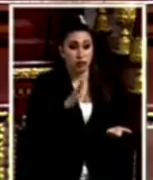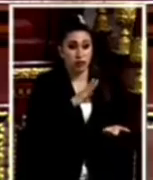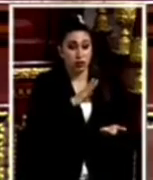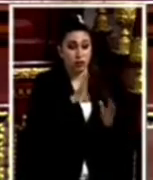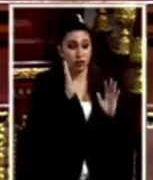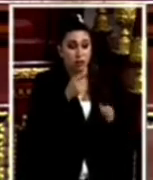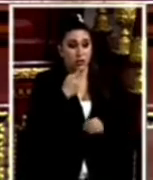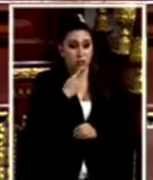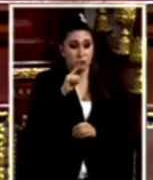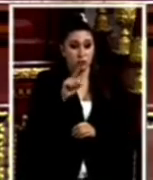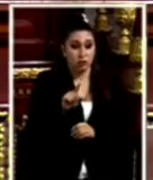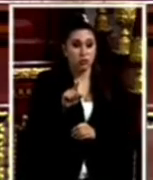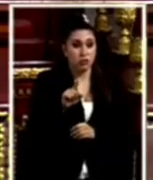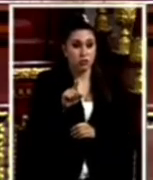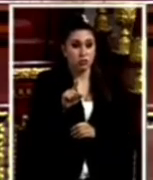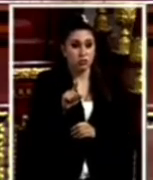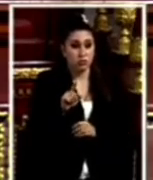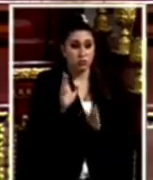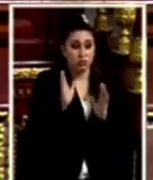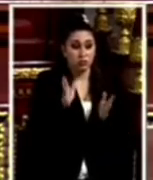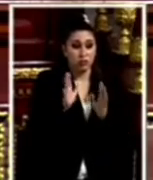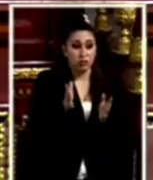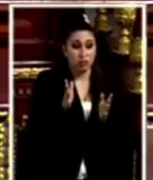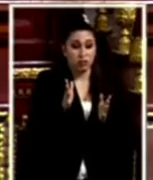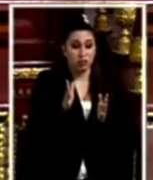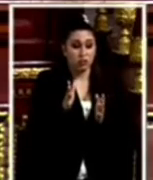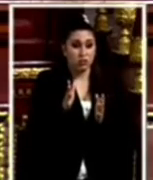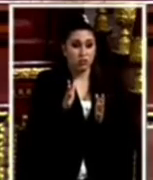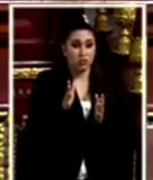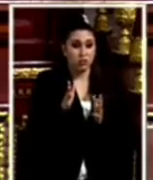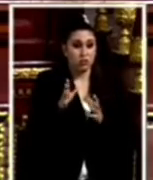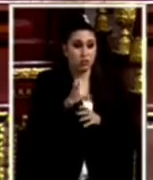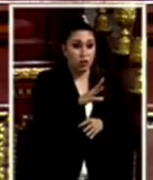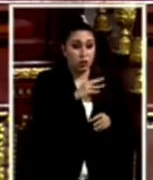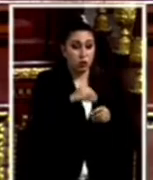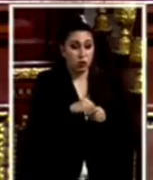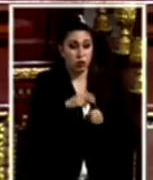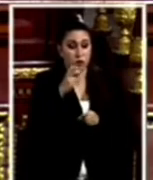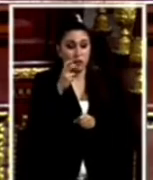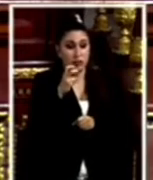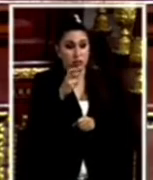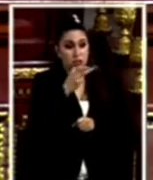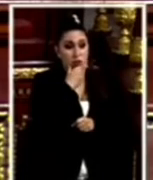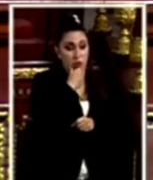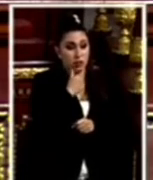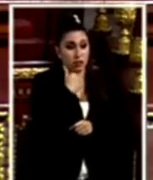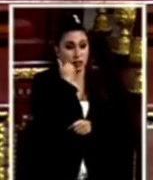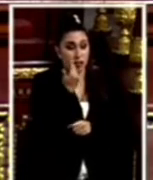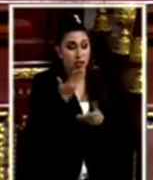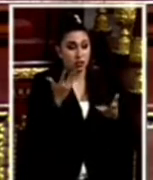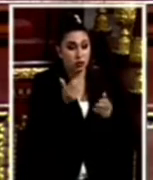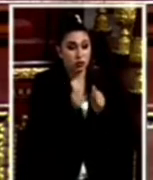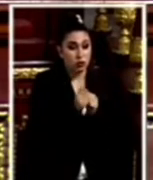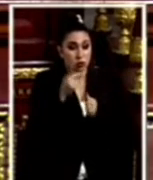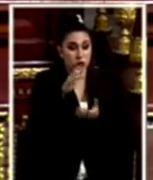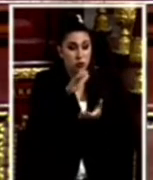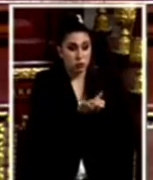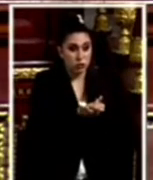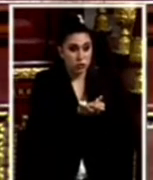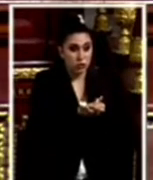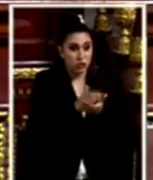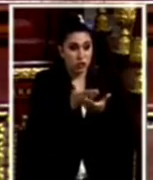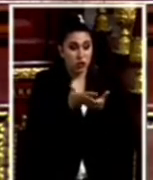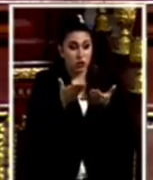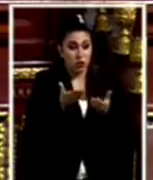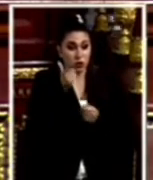denuncias de lo que intentó hacer con su esposa y esperamos